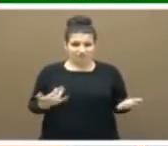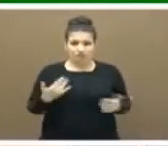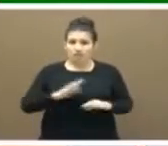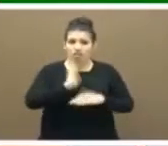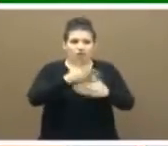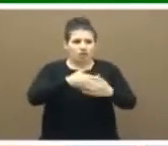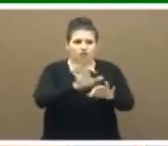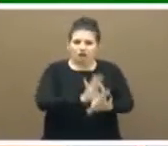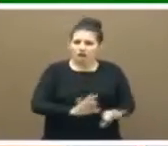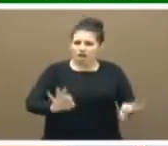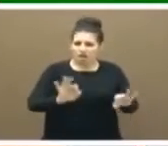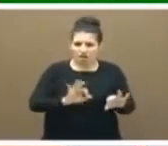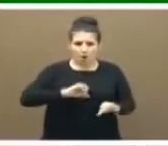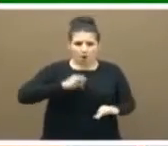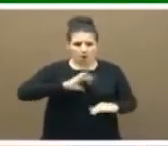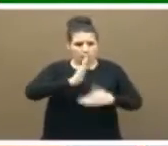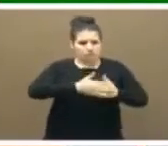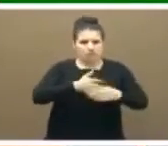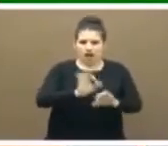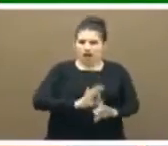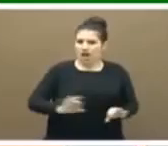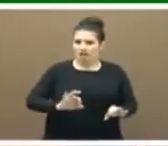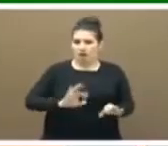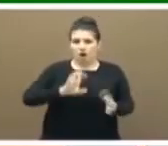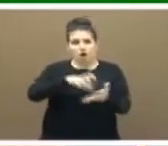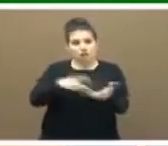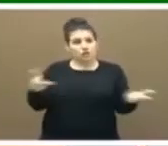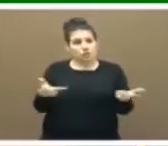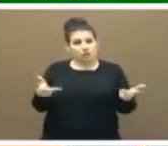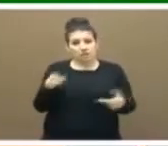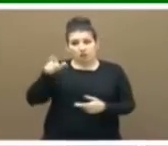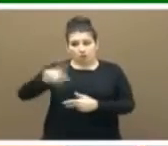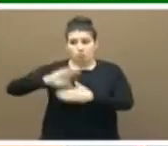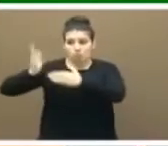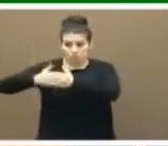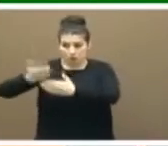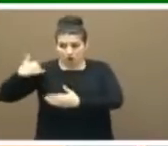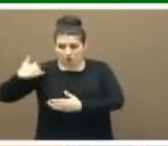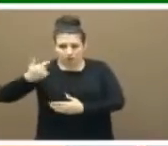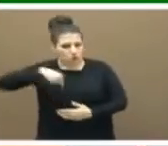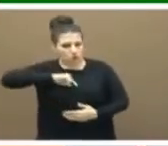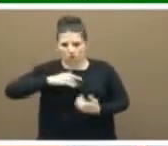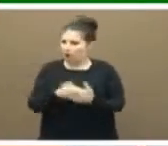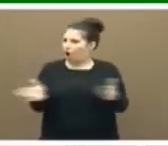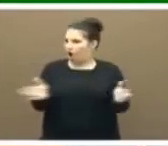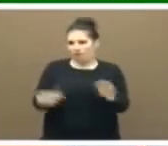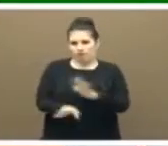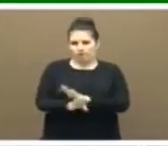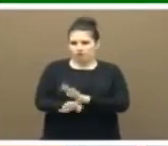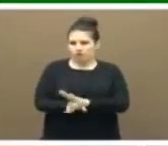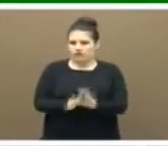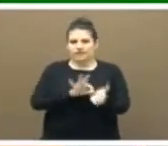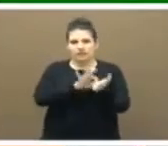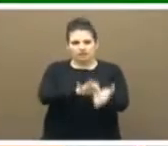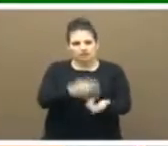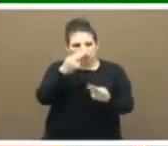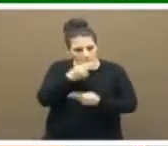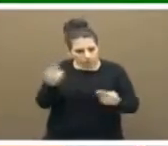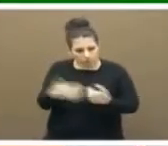Ni siquiera los centros de urgencias rurales como hicieron ustedes, señor Monago. Ni siquiera eso. Hemos mantenido abiertos los servicios públicos. Ha habido